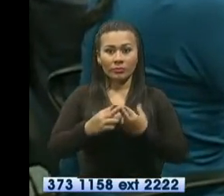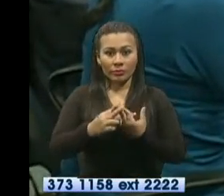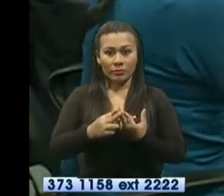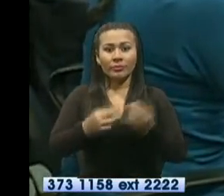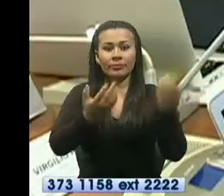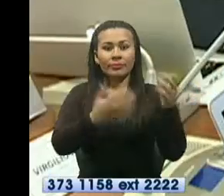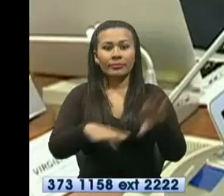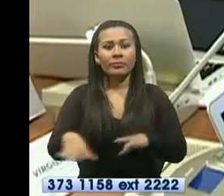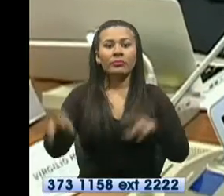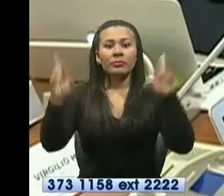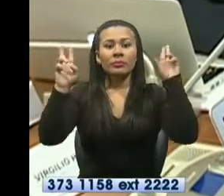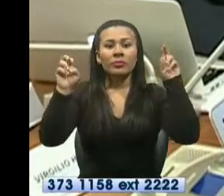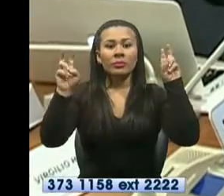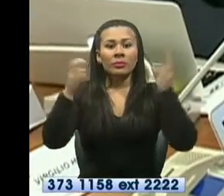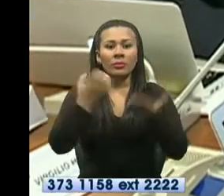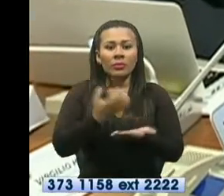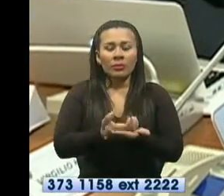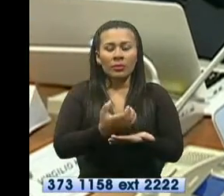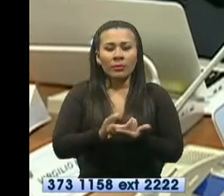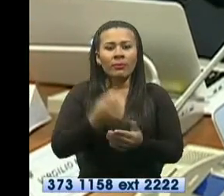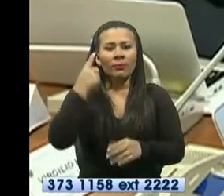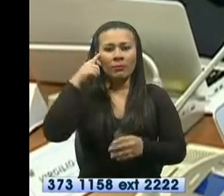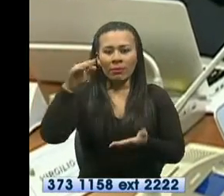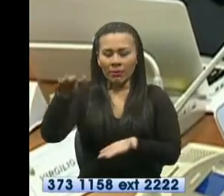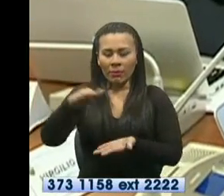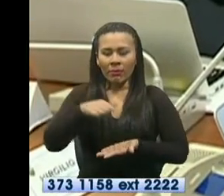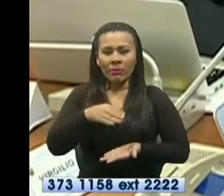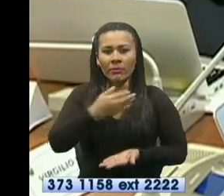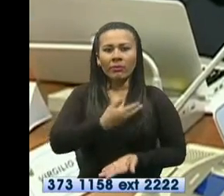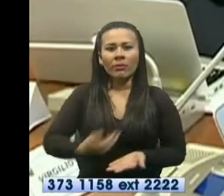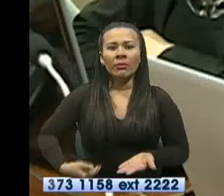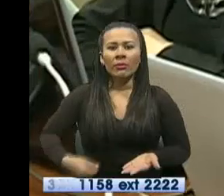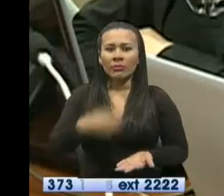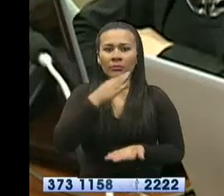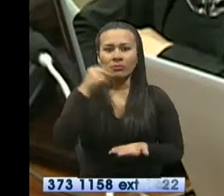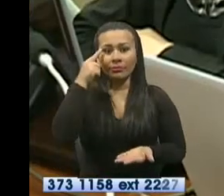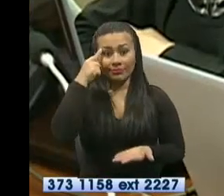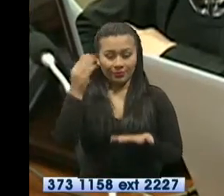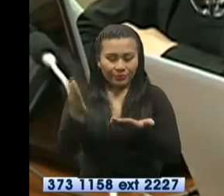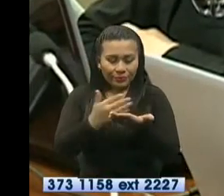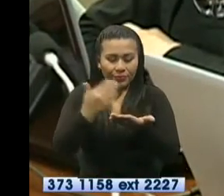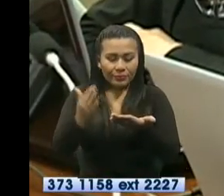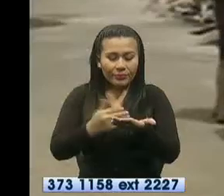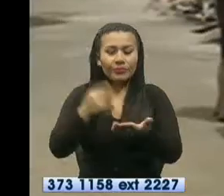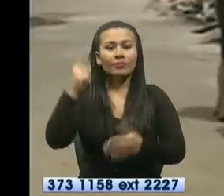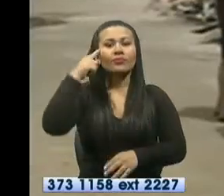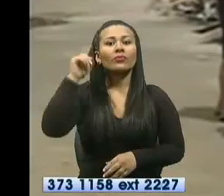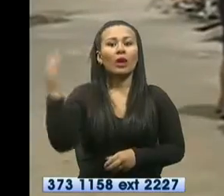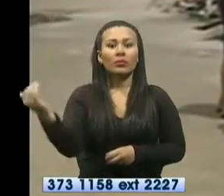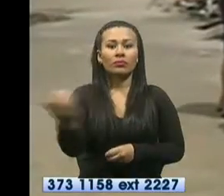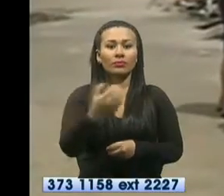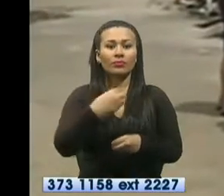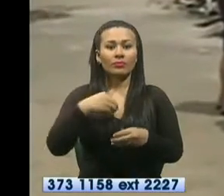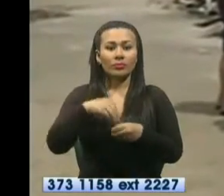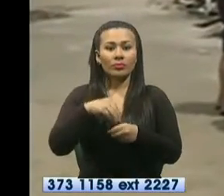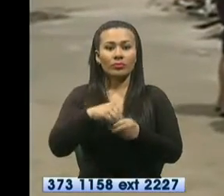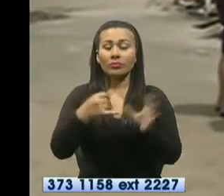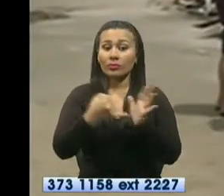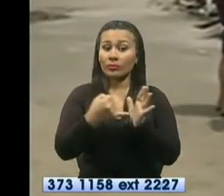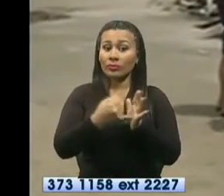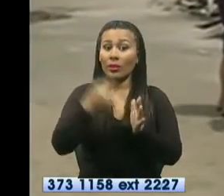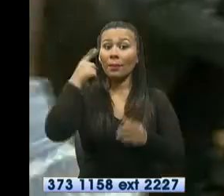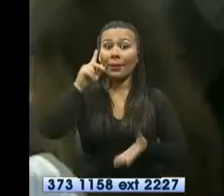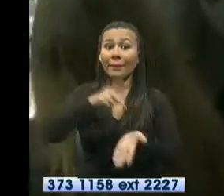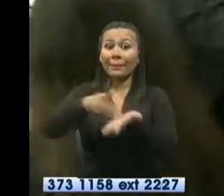Régimen Económico, encargada de analizar el proyecto de ley que envió el Ejecutivo y que busca recaudar fondos para la reconstrucción de las